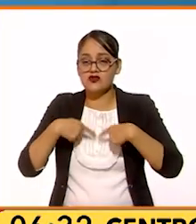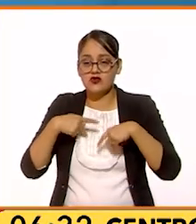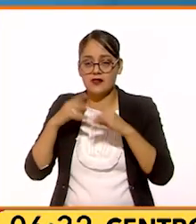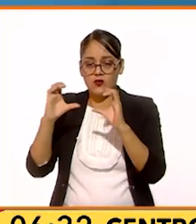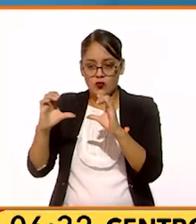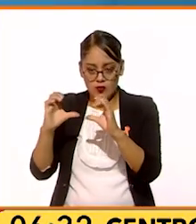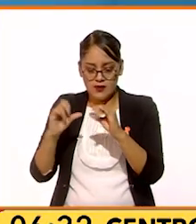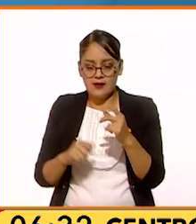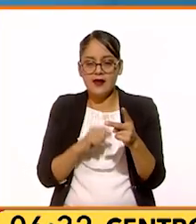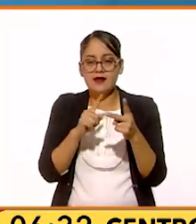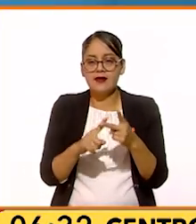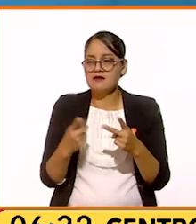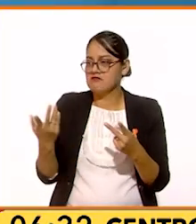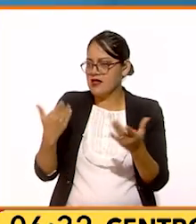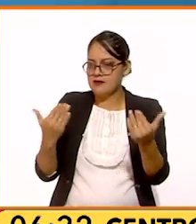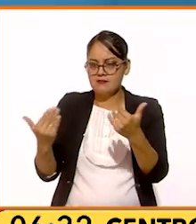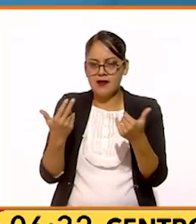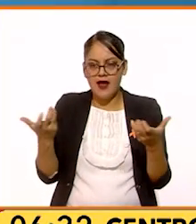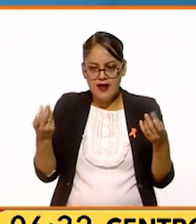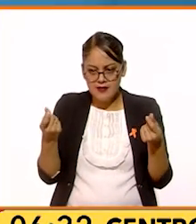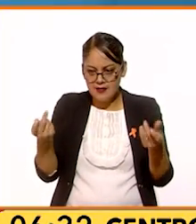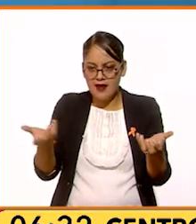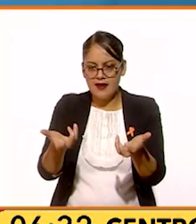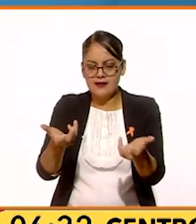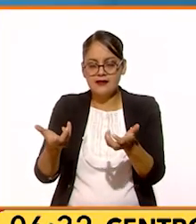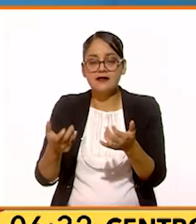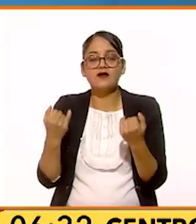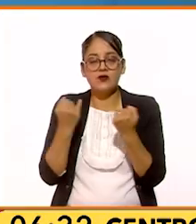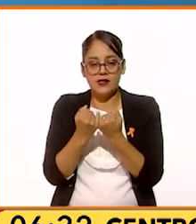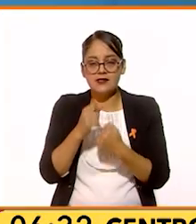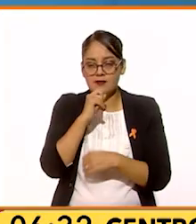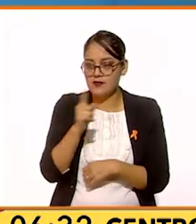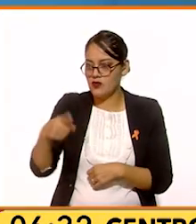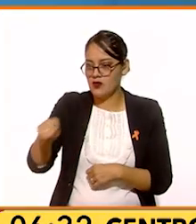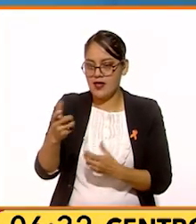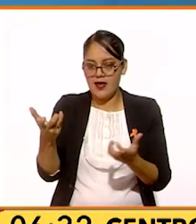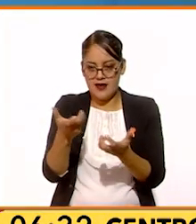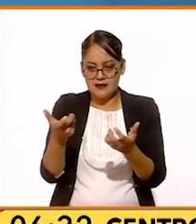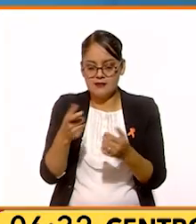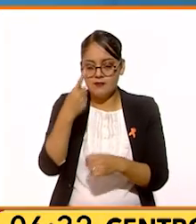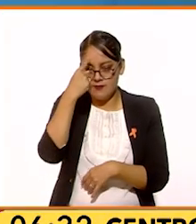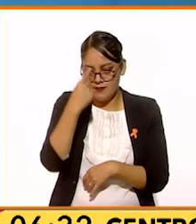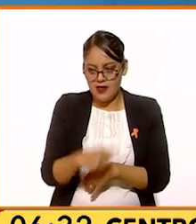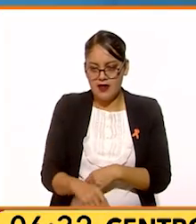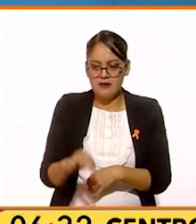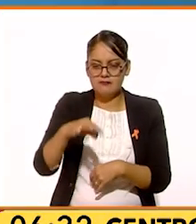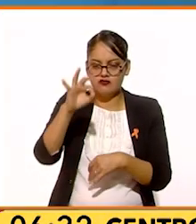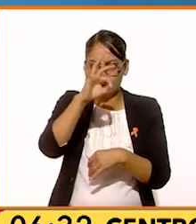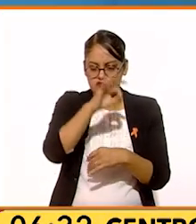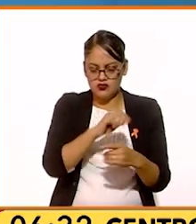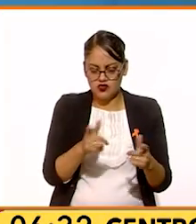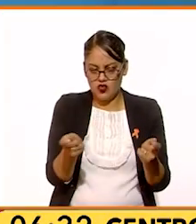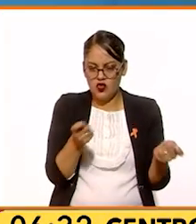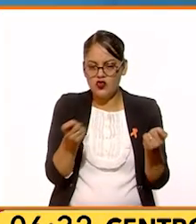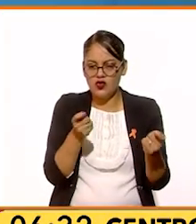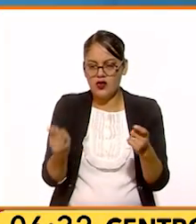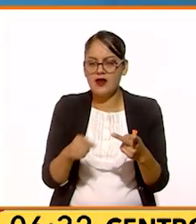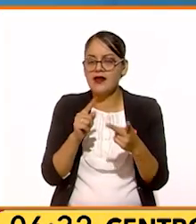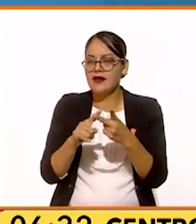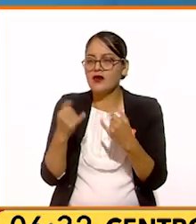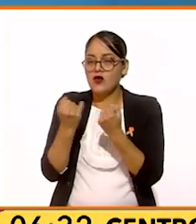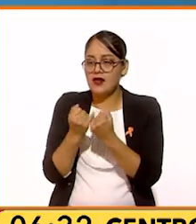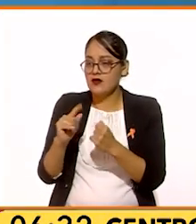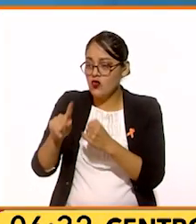la movilización comunitaria y lógicamente también aquellas acciones específicas del control del mosquito, además de la eliminación de